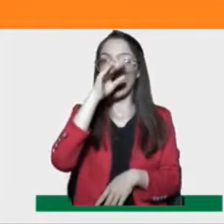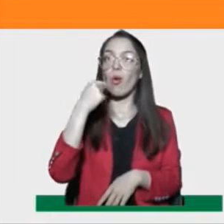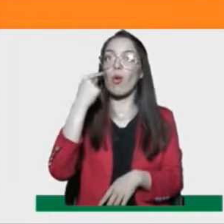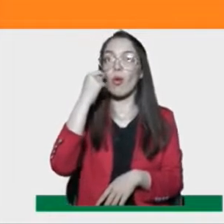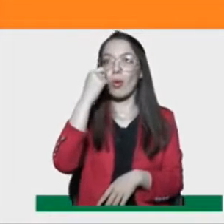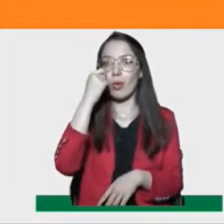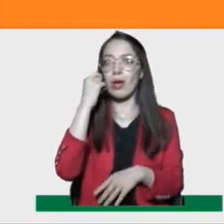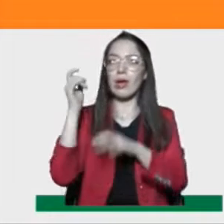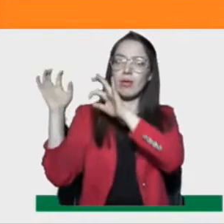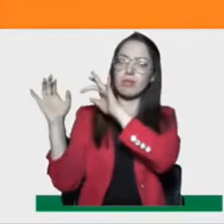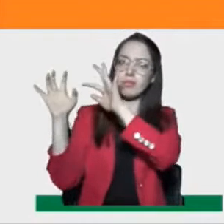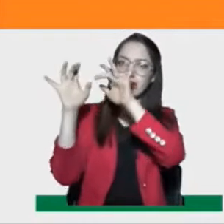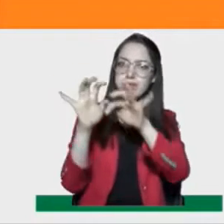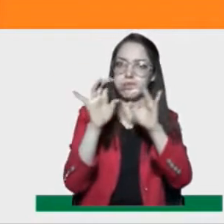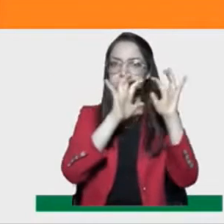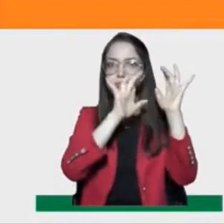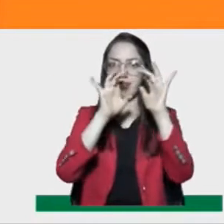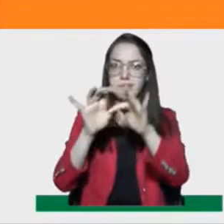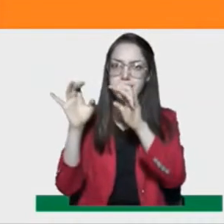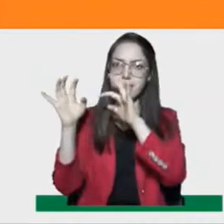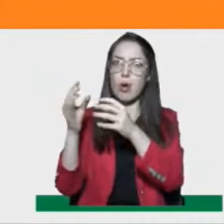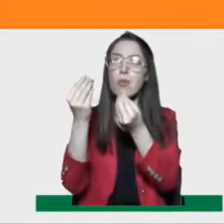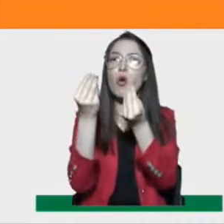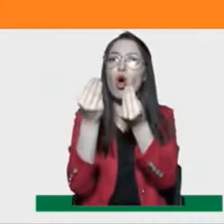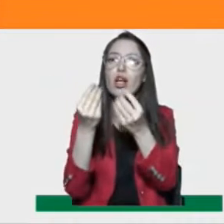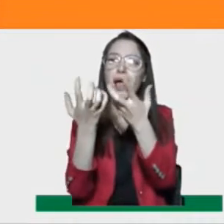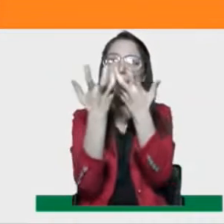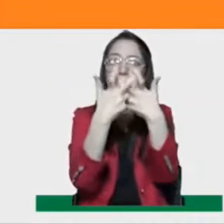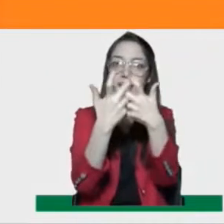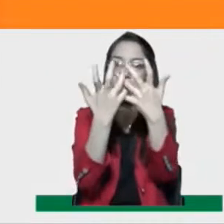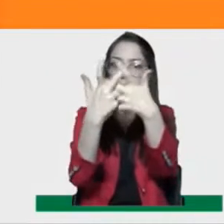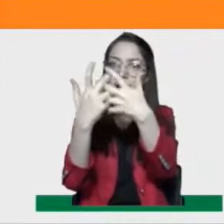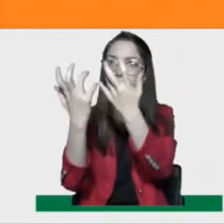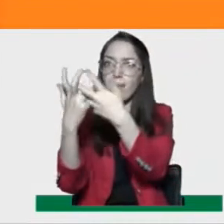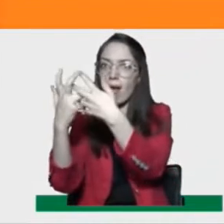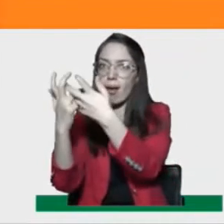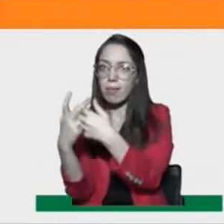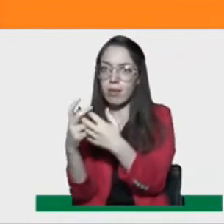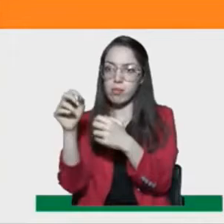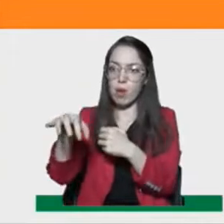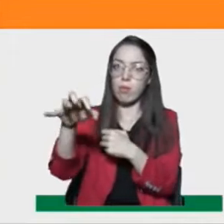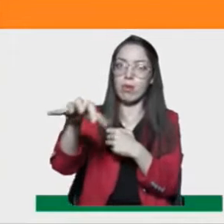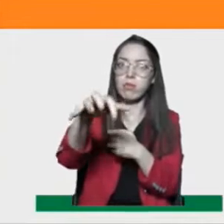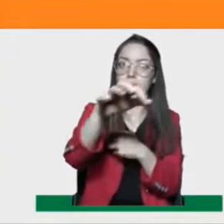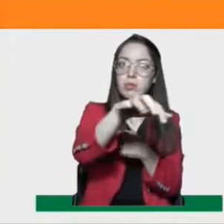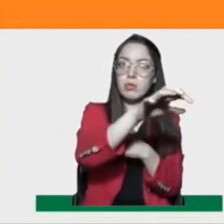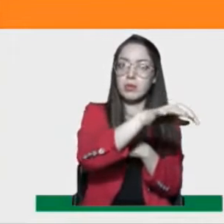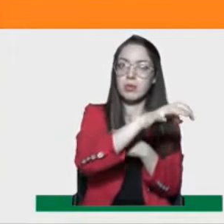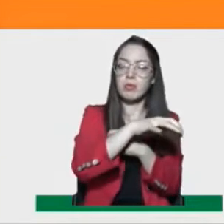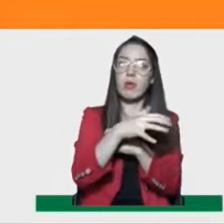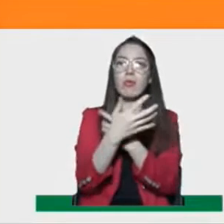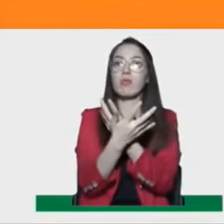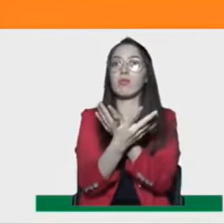gran número de empresas de manufactura y de confecciones que surten no solamente las necesidades desde lo local,